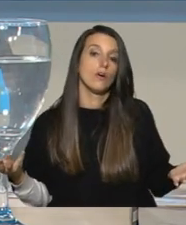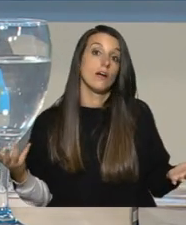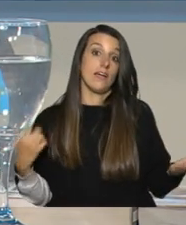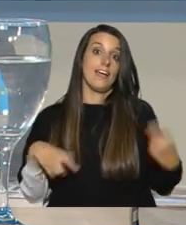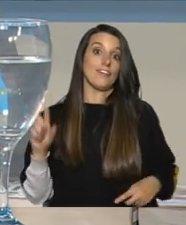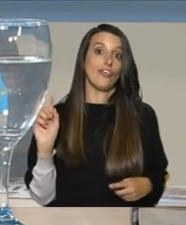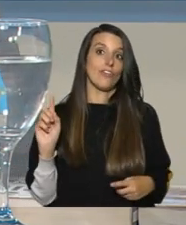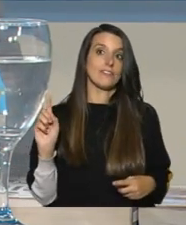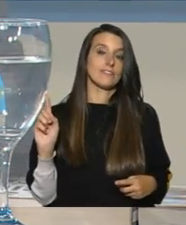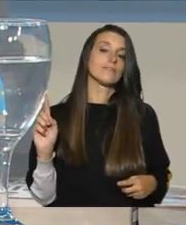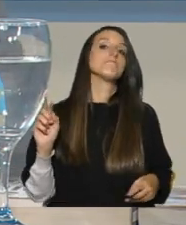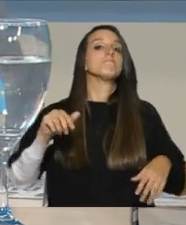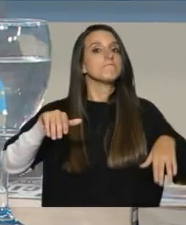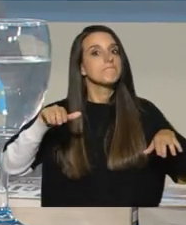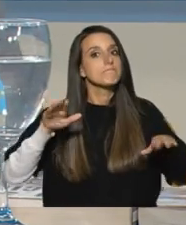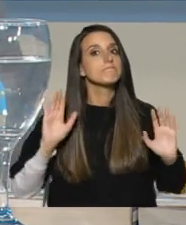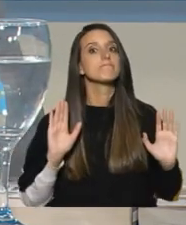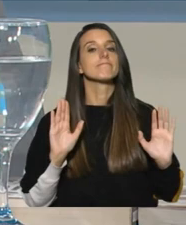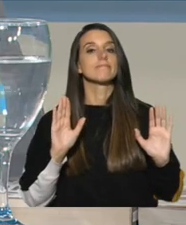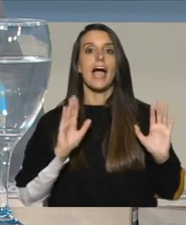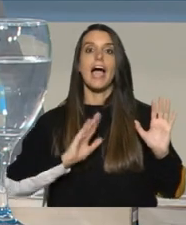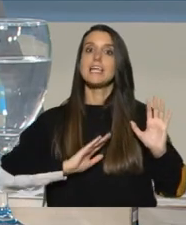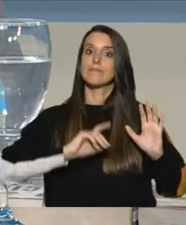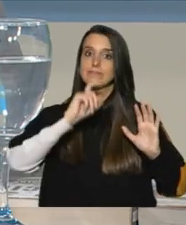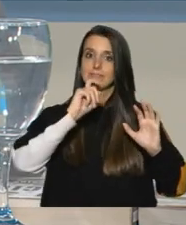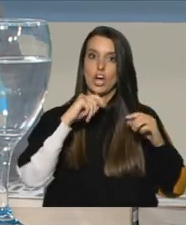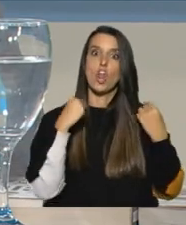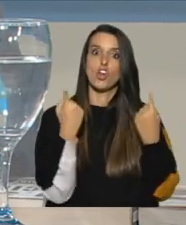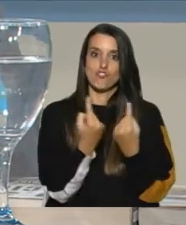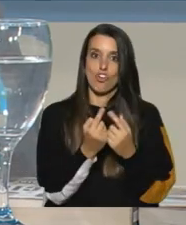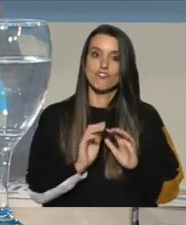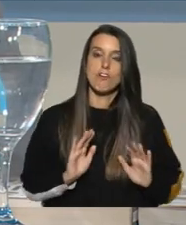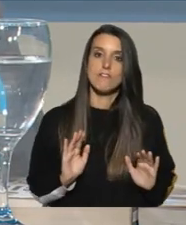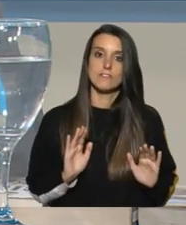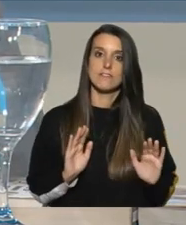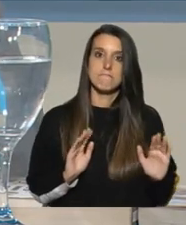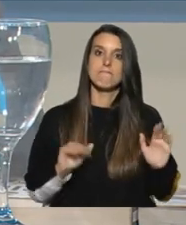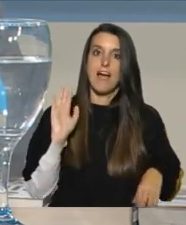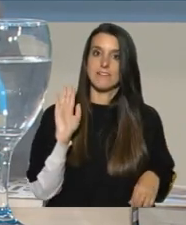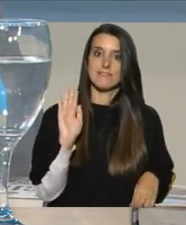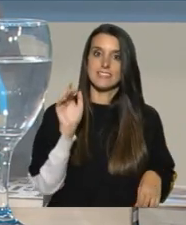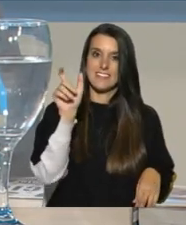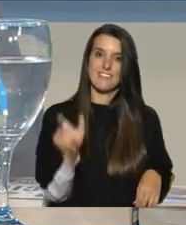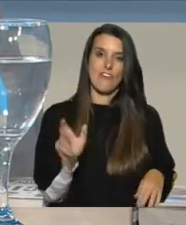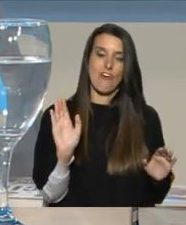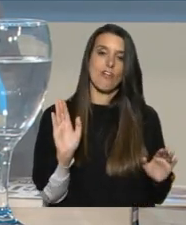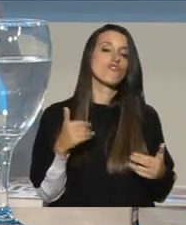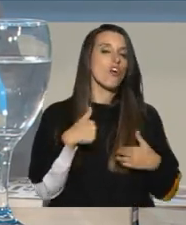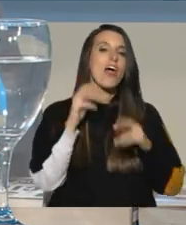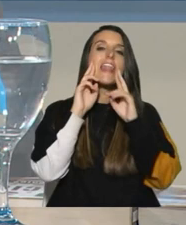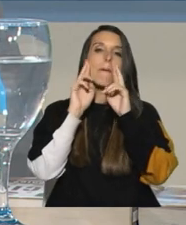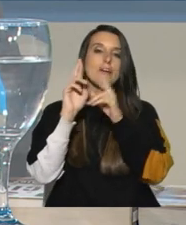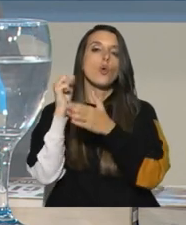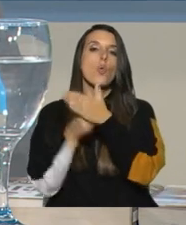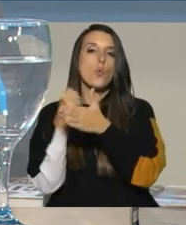Entonces, vaya si tenemos motivos de indignación nosotros, quizá un poquito más que el señor Randonea, aunque le respeto la